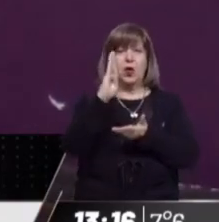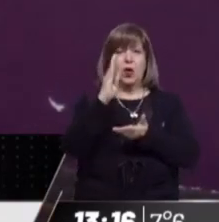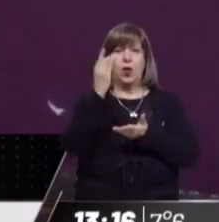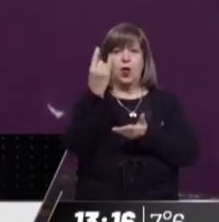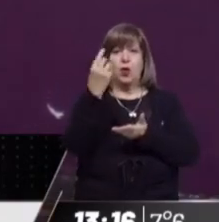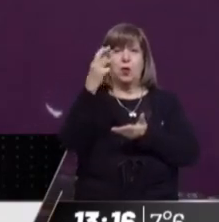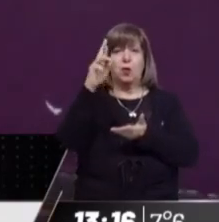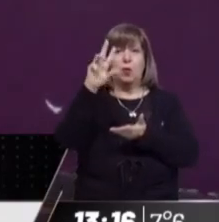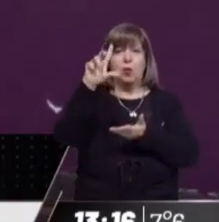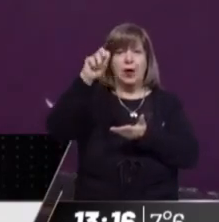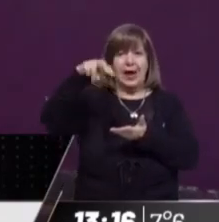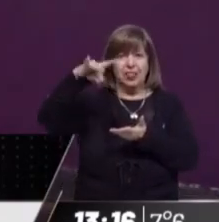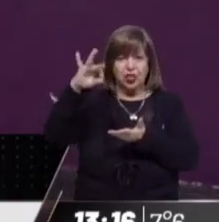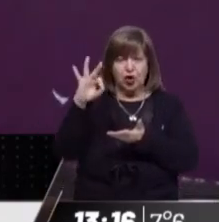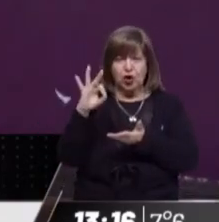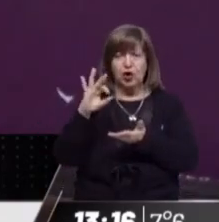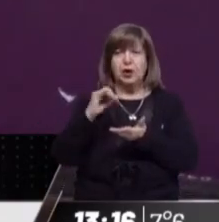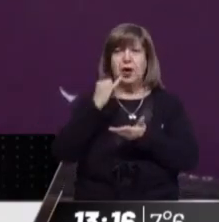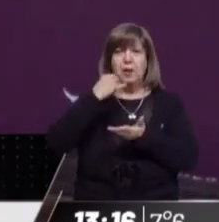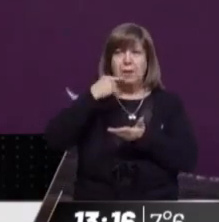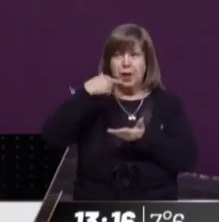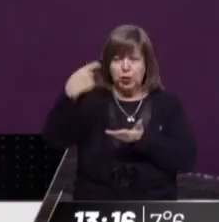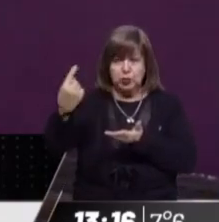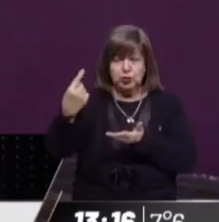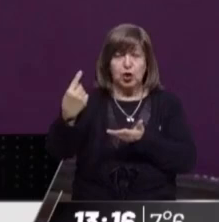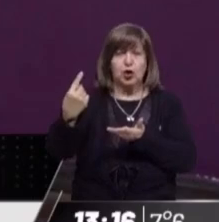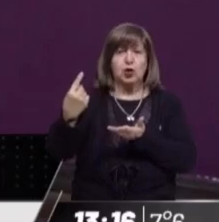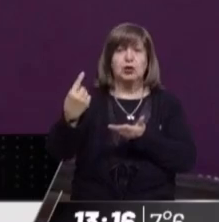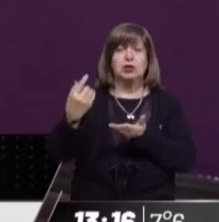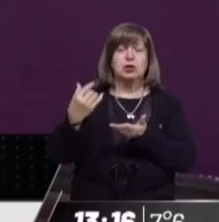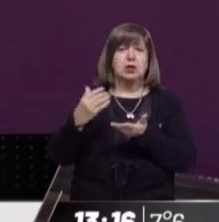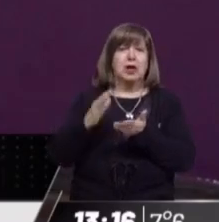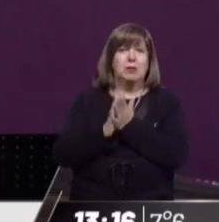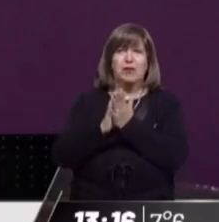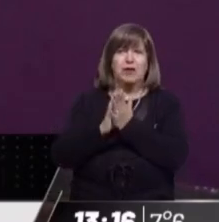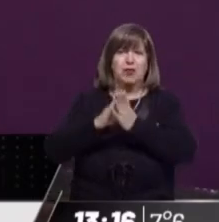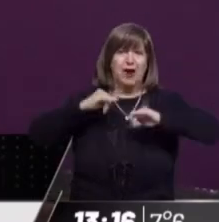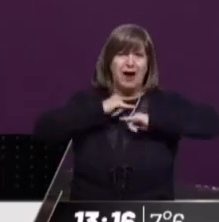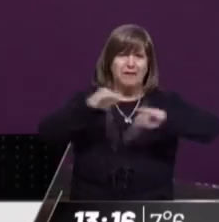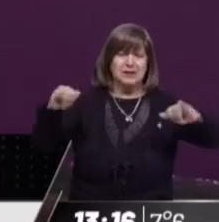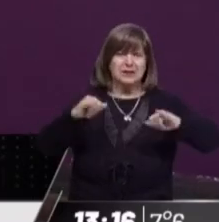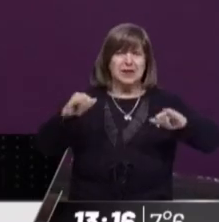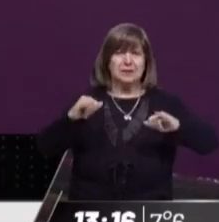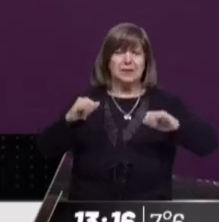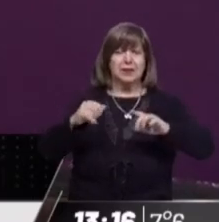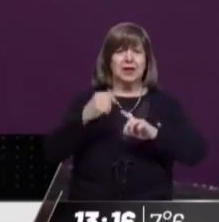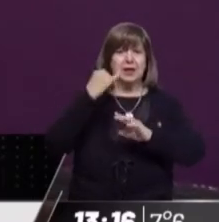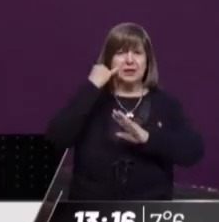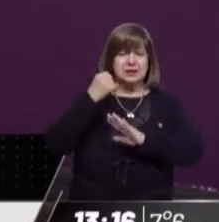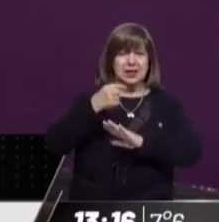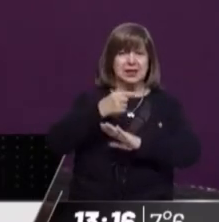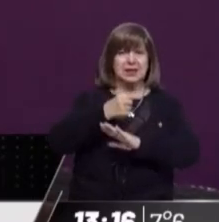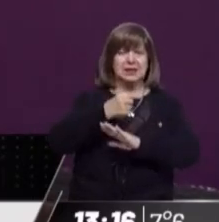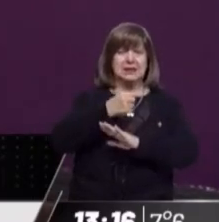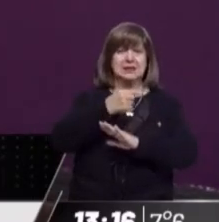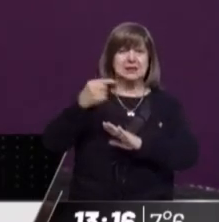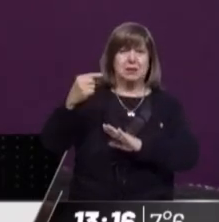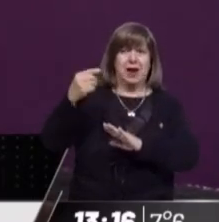mediati al todo al 100% porque la la semana pasada hubieron 10